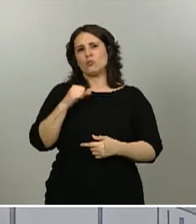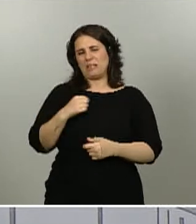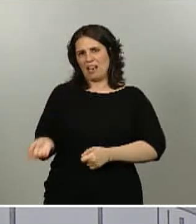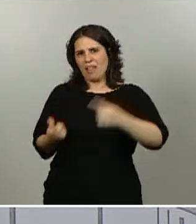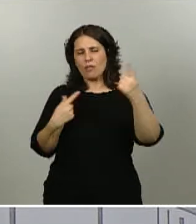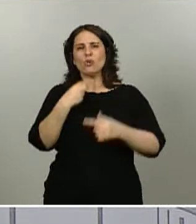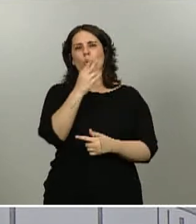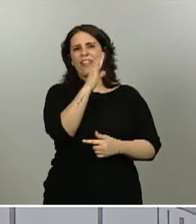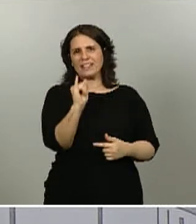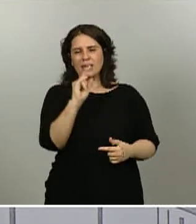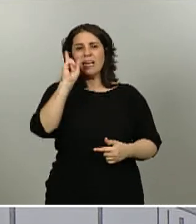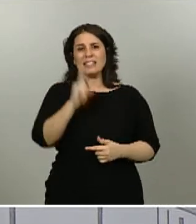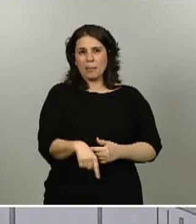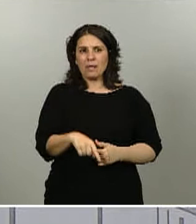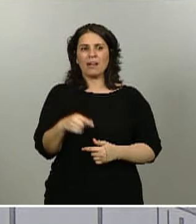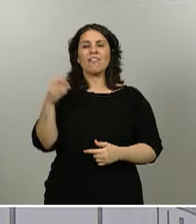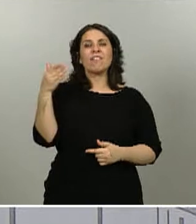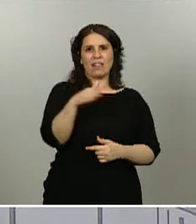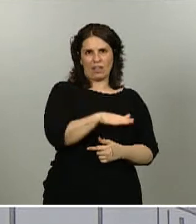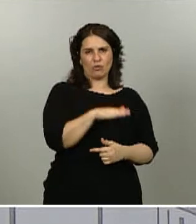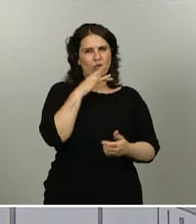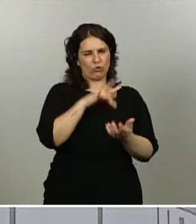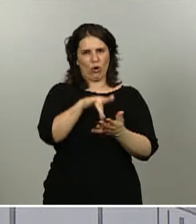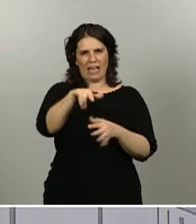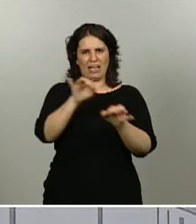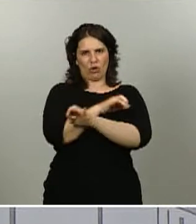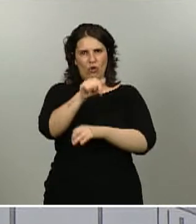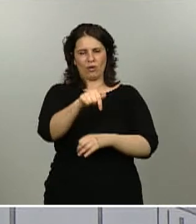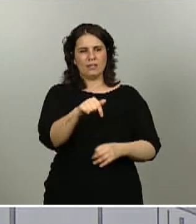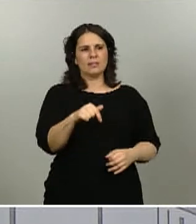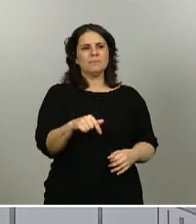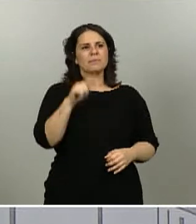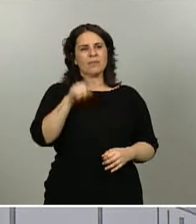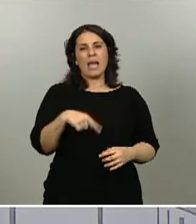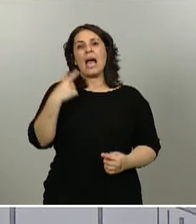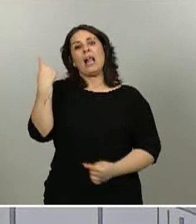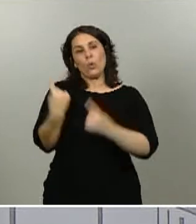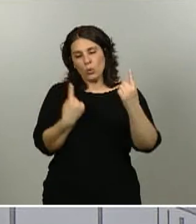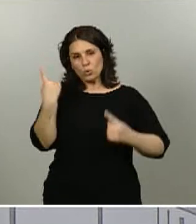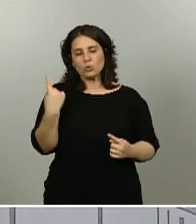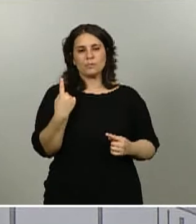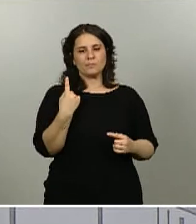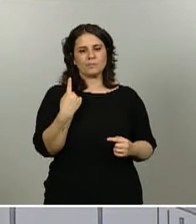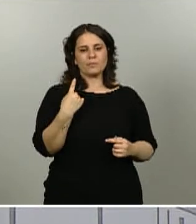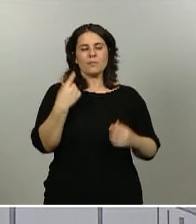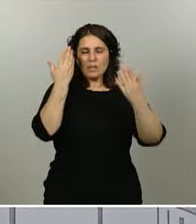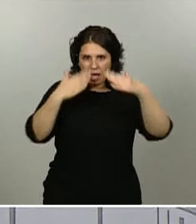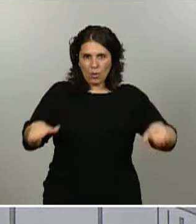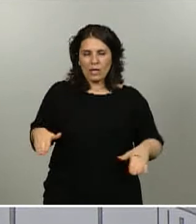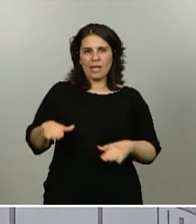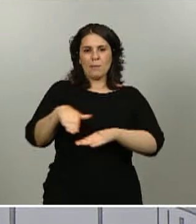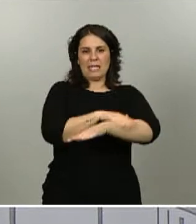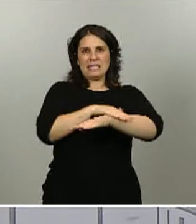con casos de fallecidos. Y también en algunos casos, aunque la instrucción o la orden del Ministerio decía una